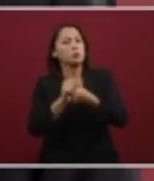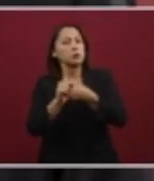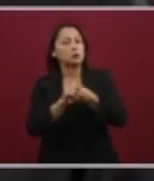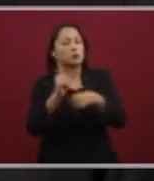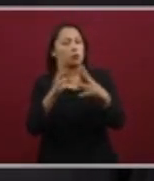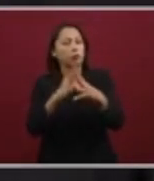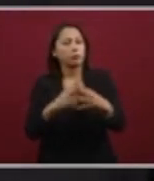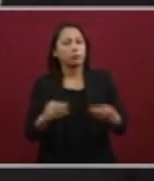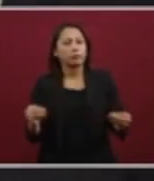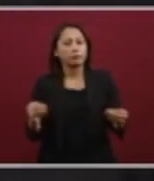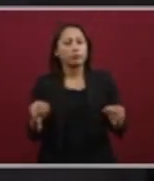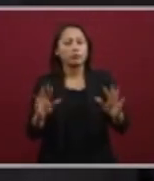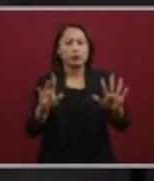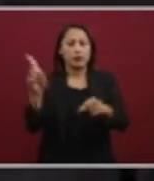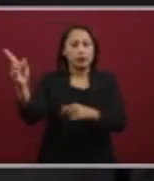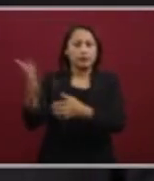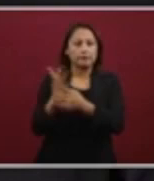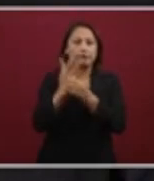por decir